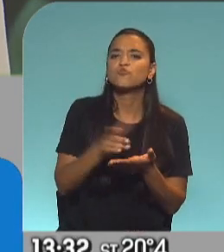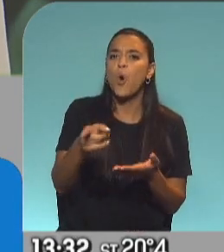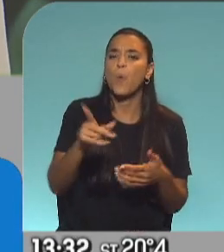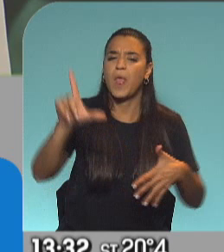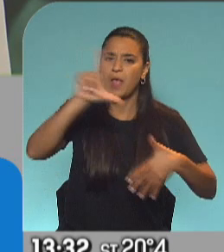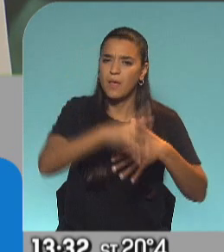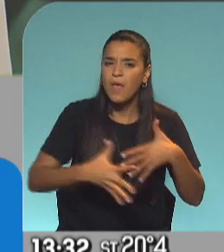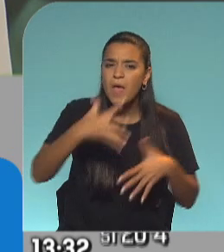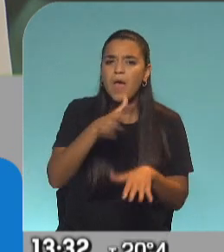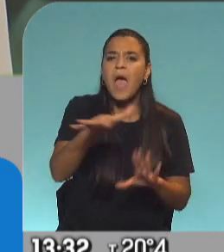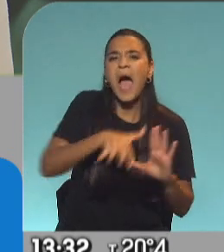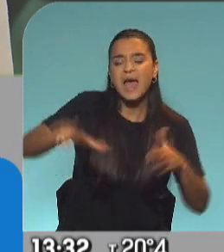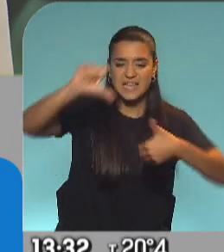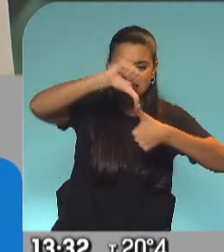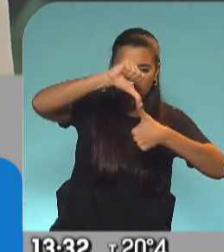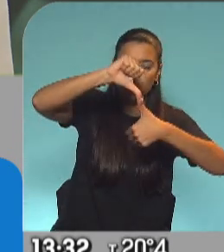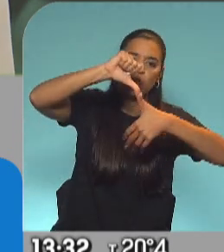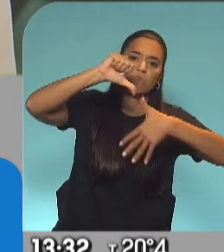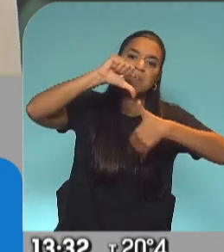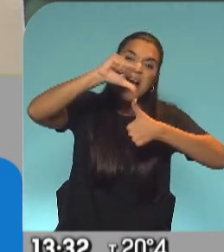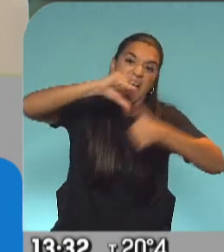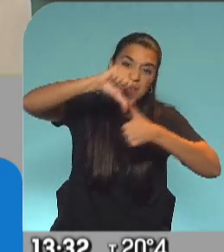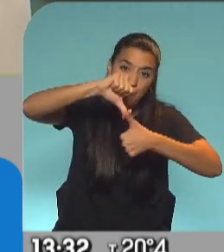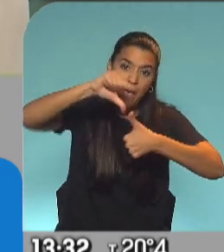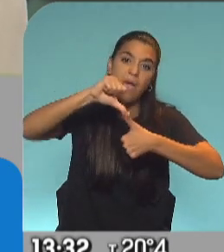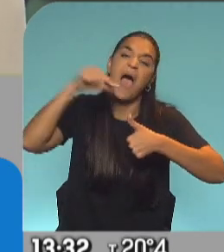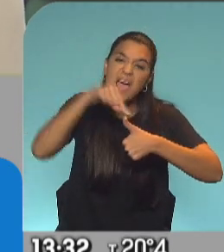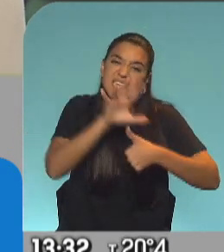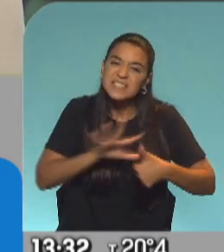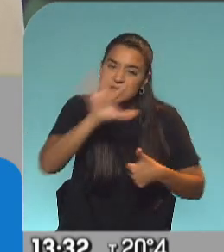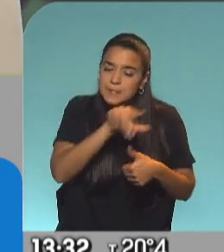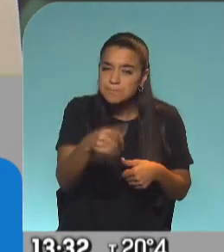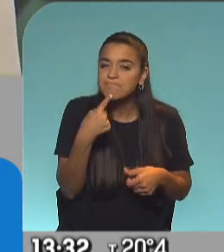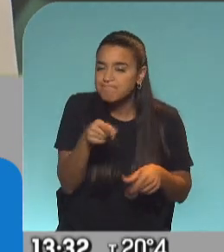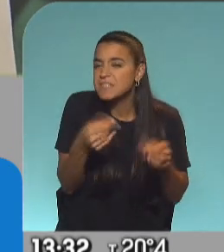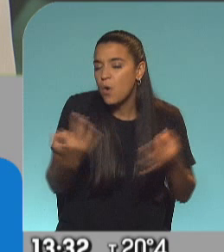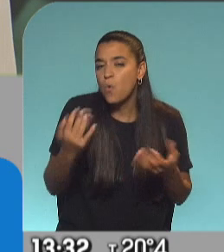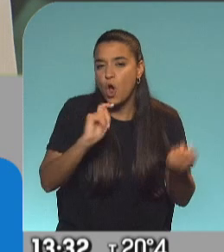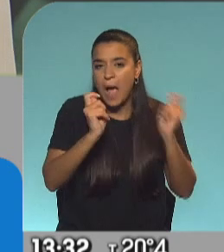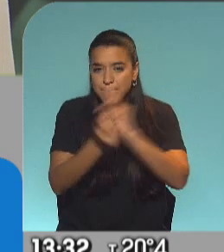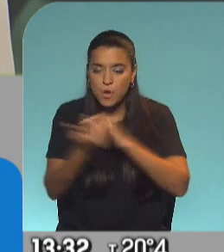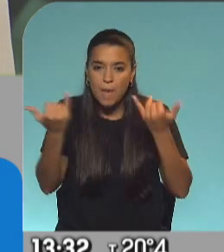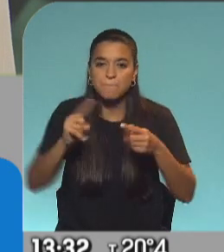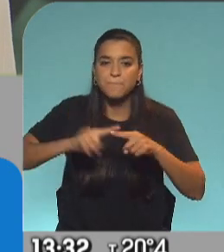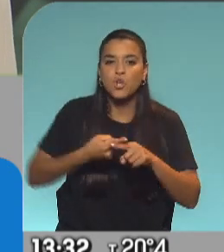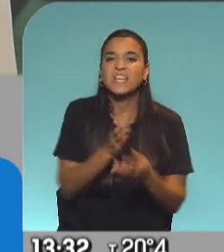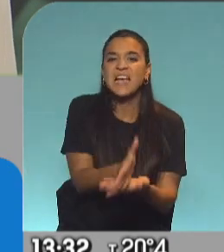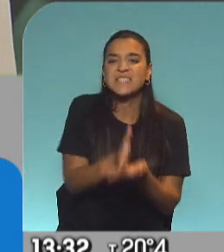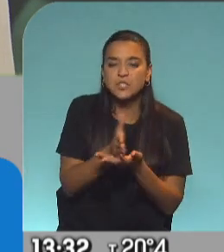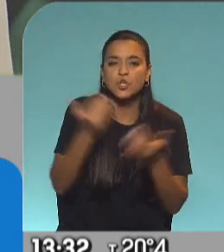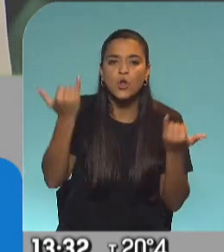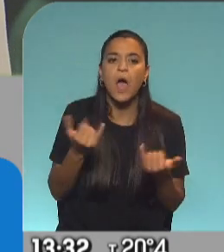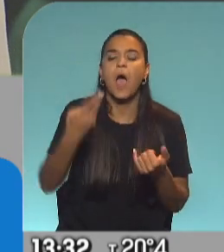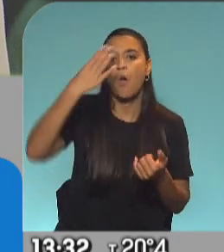¿no? O sea, el área de Centroamérica y el Caribe. Yo creo que ahí vamos a ver cambios en la política de sanciones a Cuba